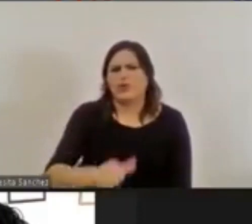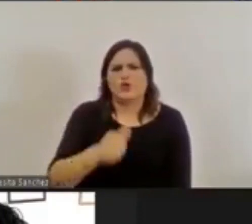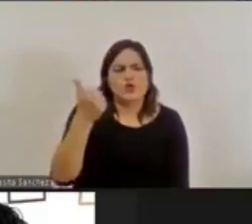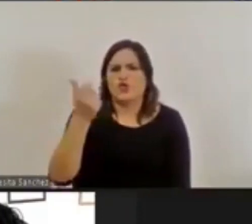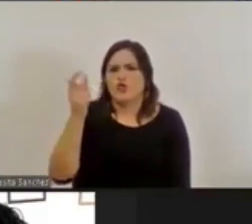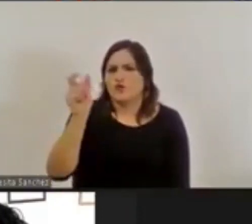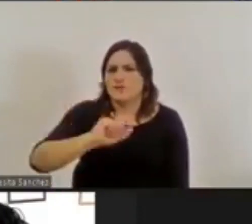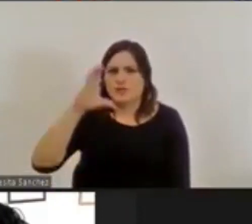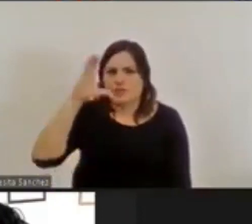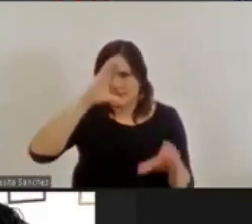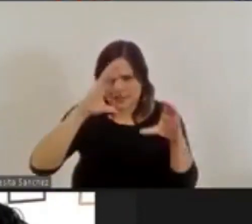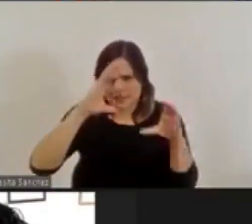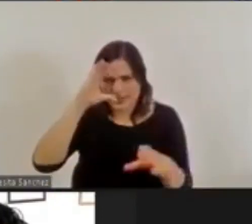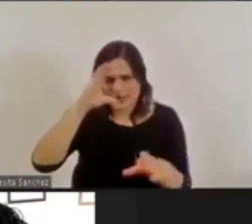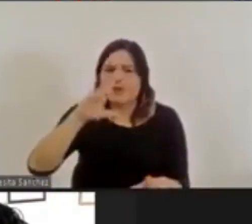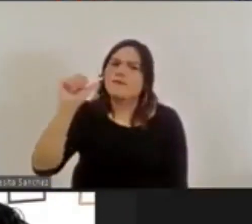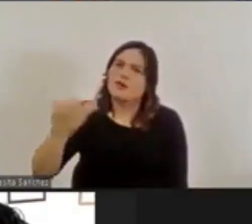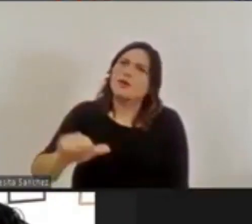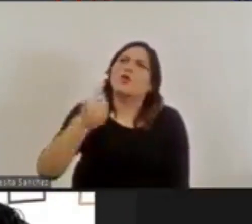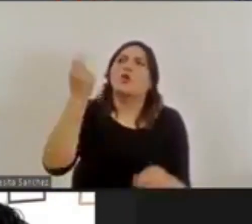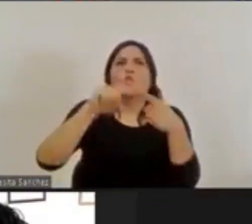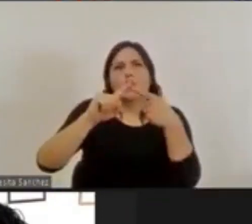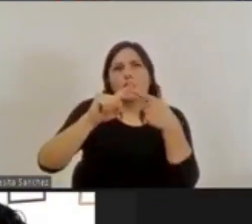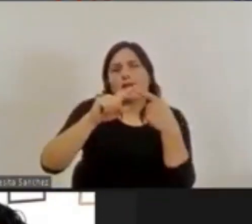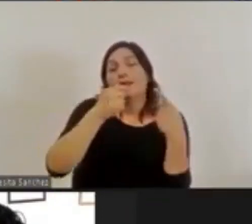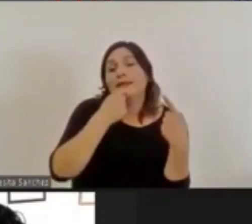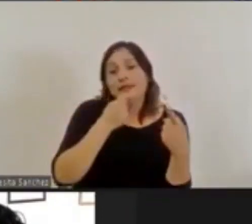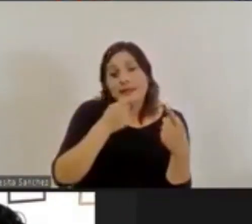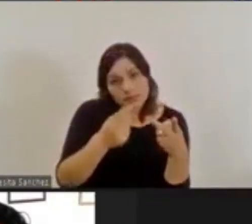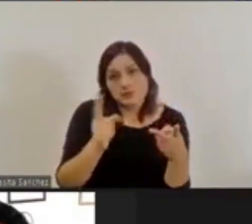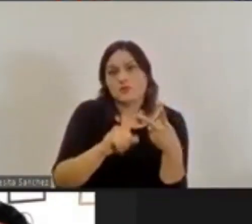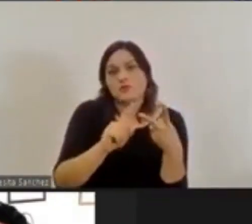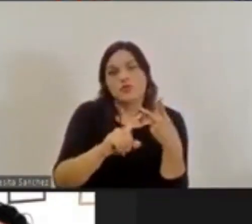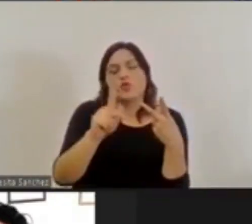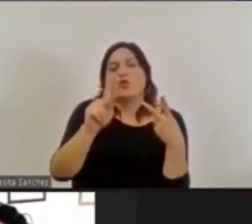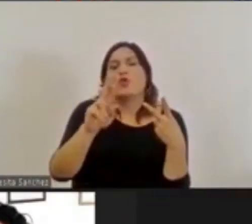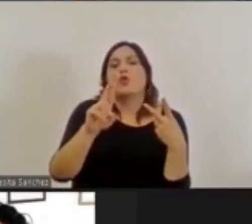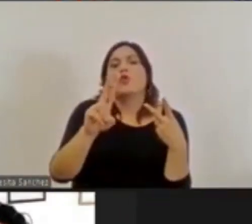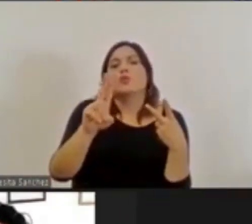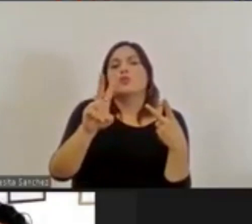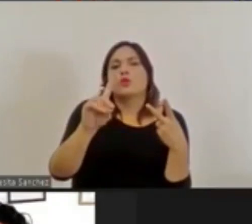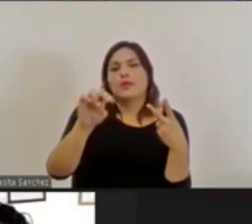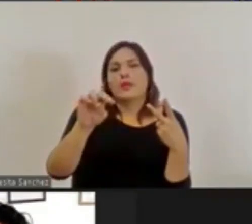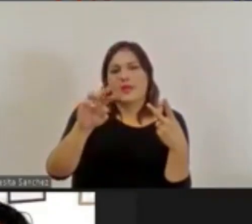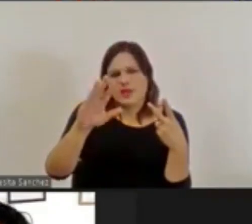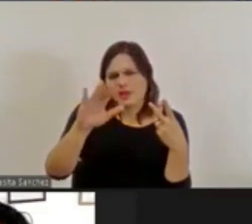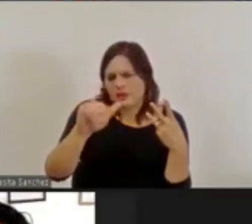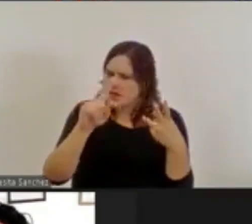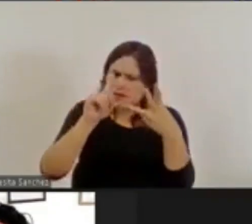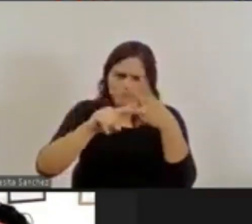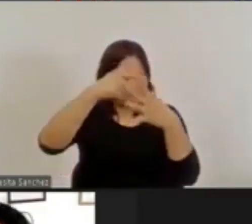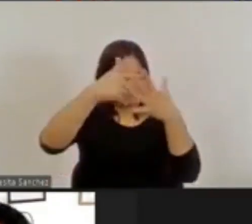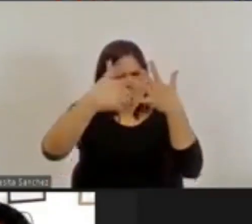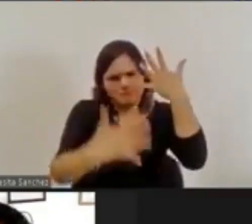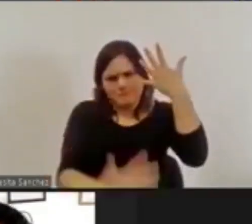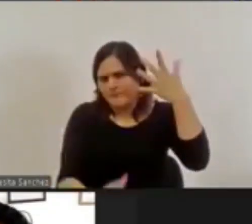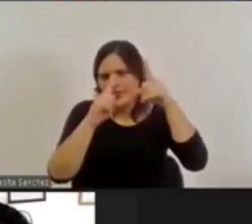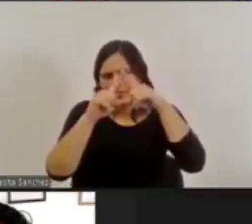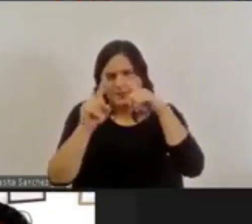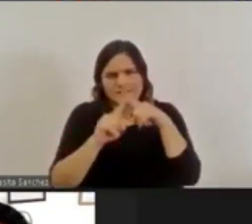niño, tenemos a Prudencia, tenemos todo un equipo bien armado para los